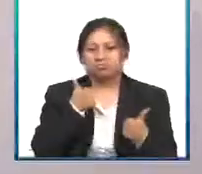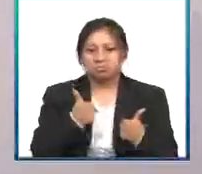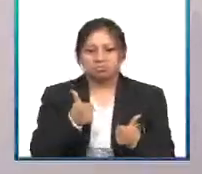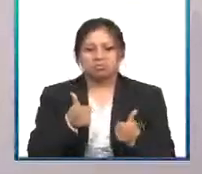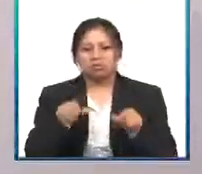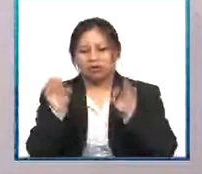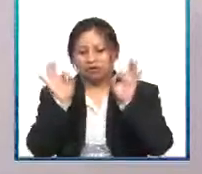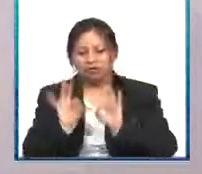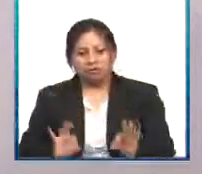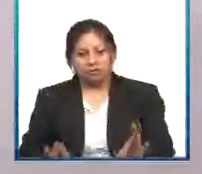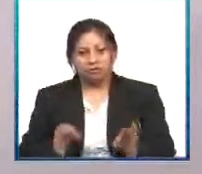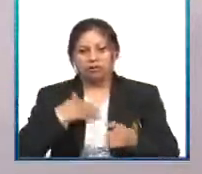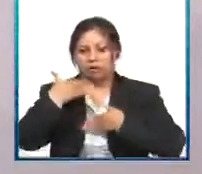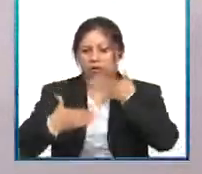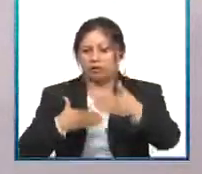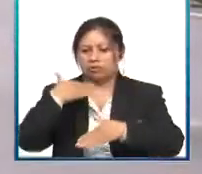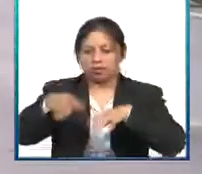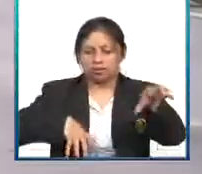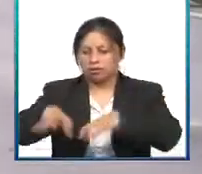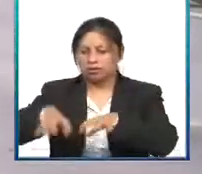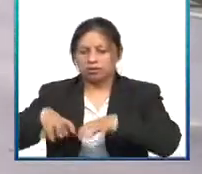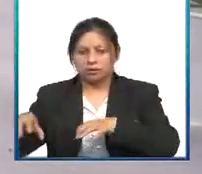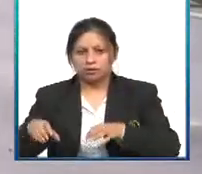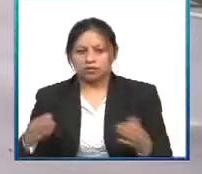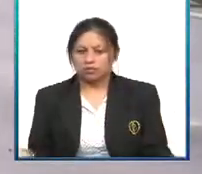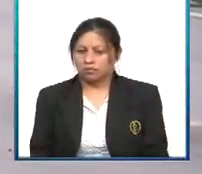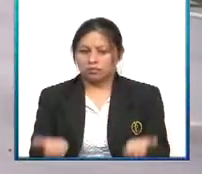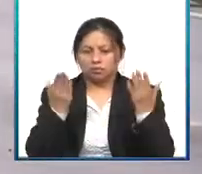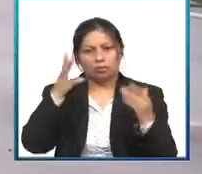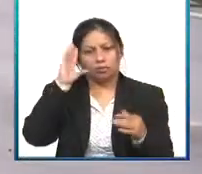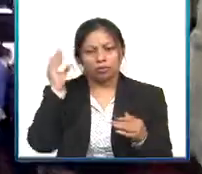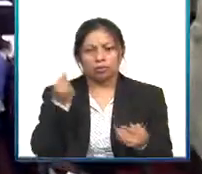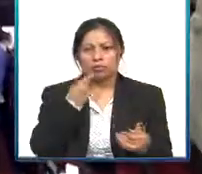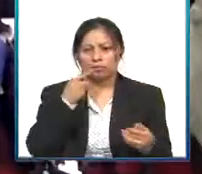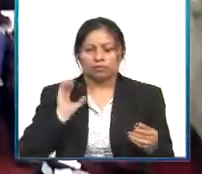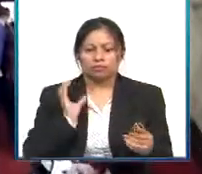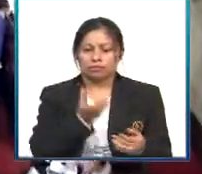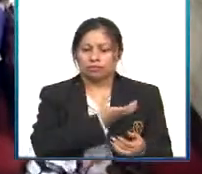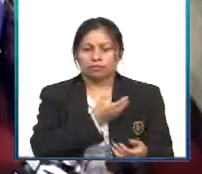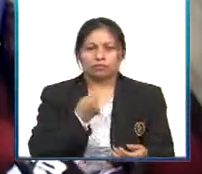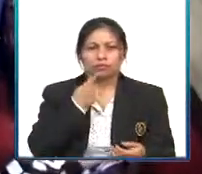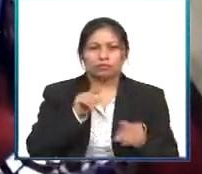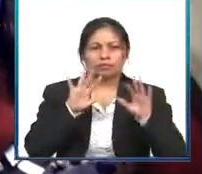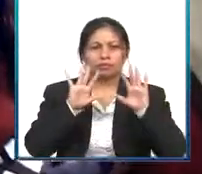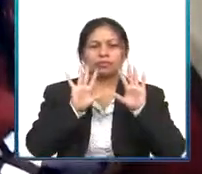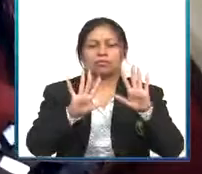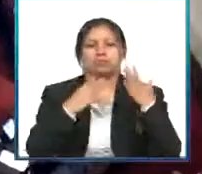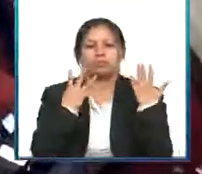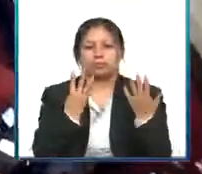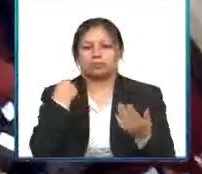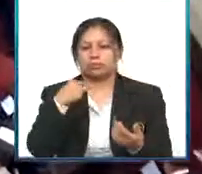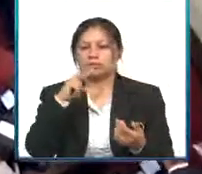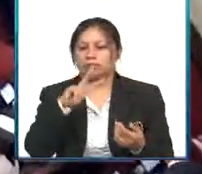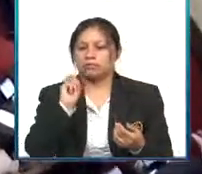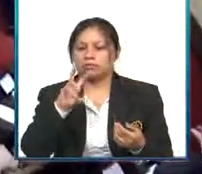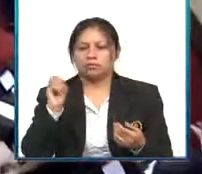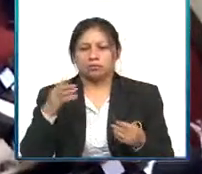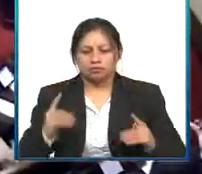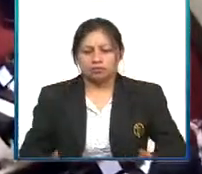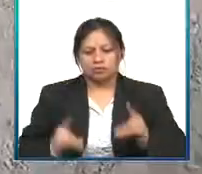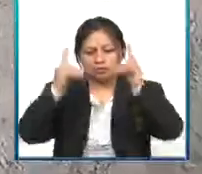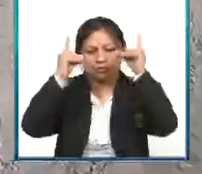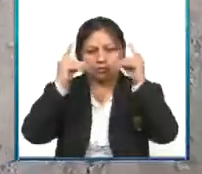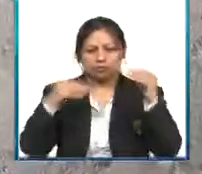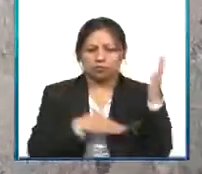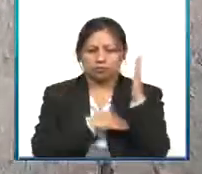las condiciones básicas para el avance de las actividades productivas. Por ello, el nuevo Congreso aprobó el Decreto 19-2020, Programa de Desarrollo